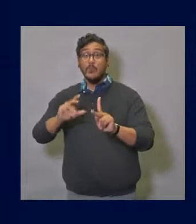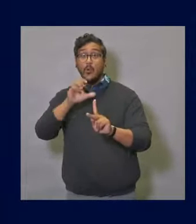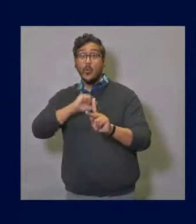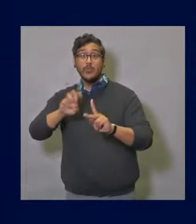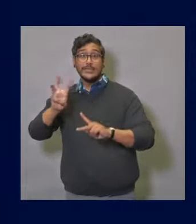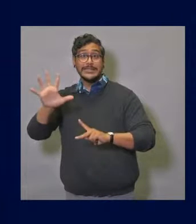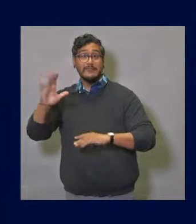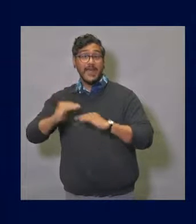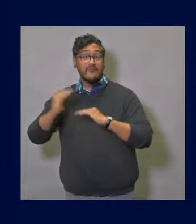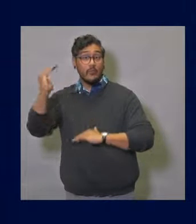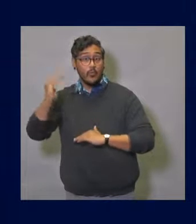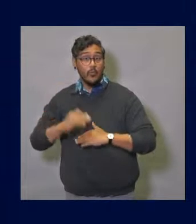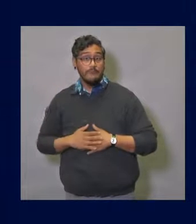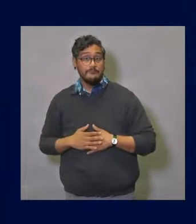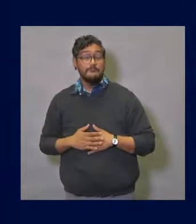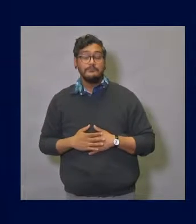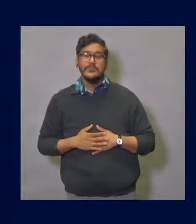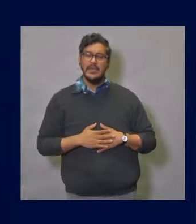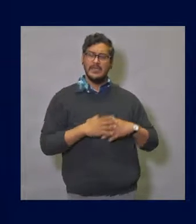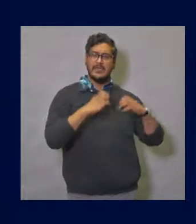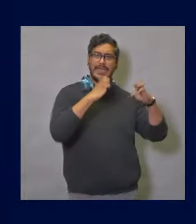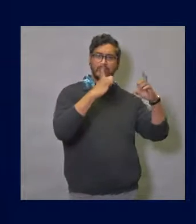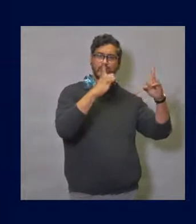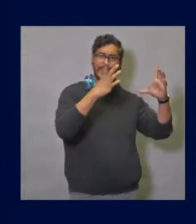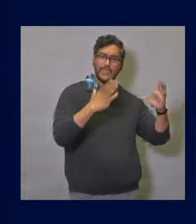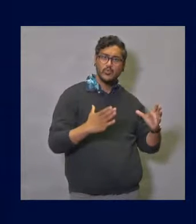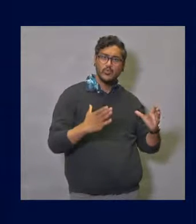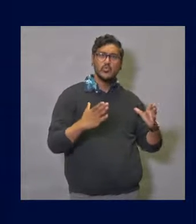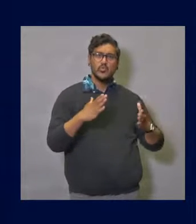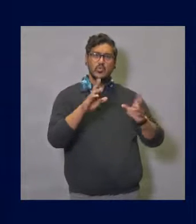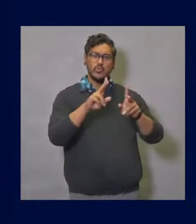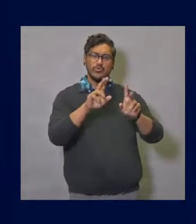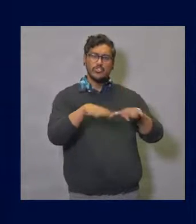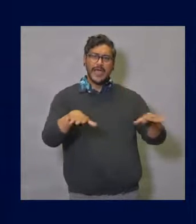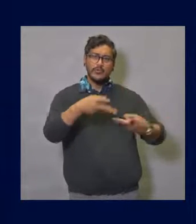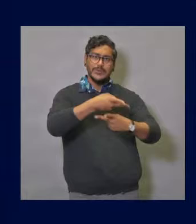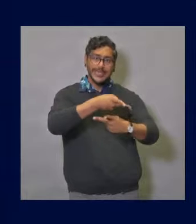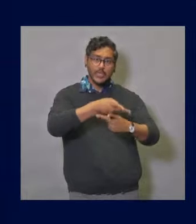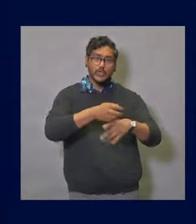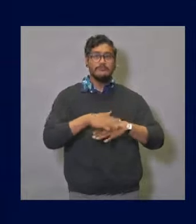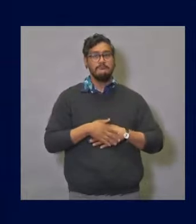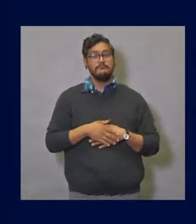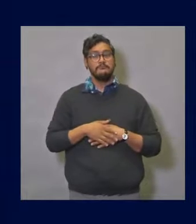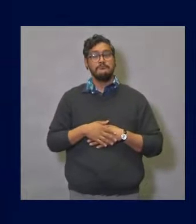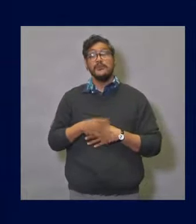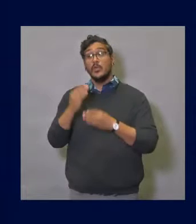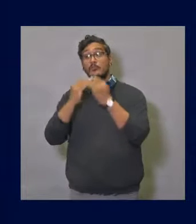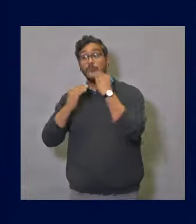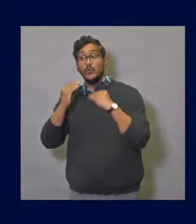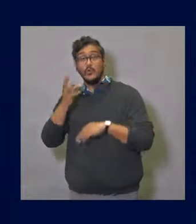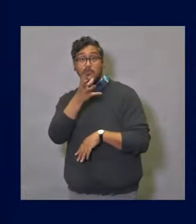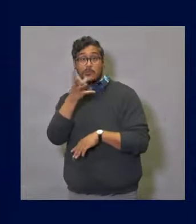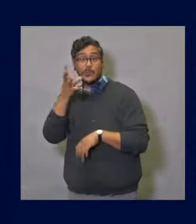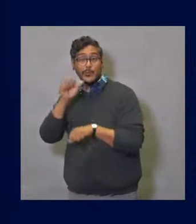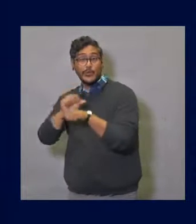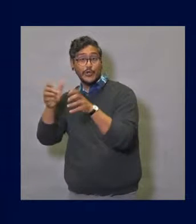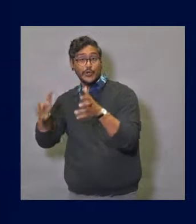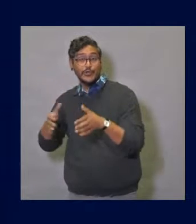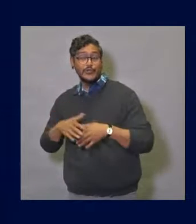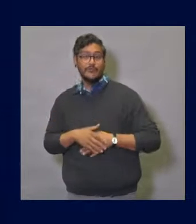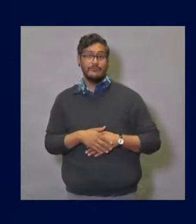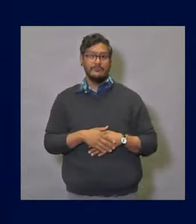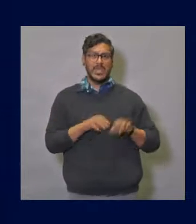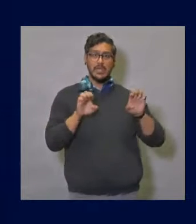más, trabajadores de educación y cuidado infantil, trabajadores de alimentos y agricultura, trabajadores de servicios